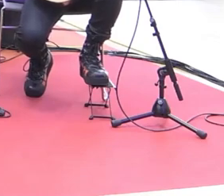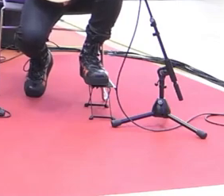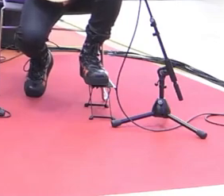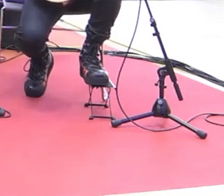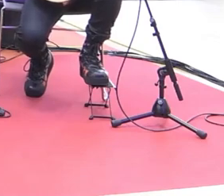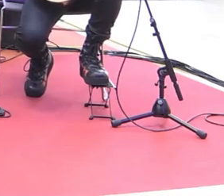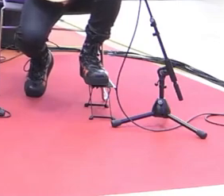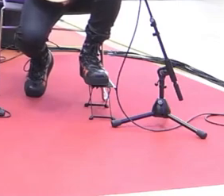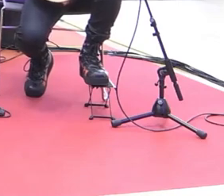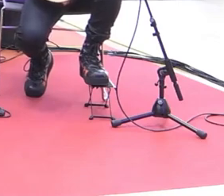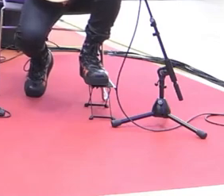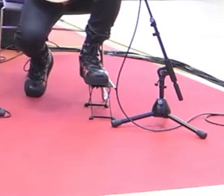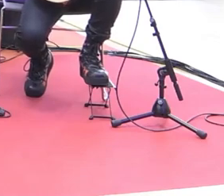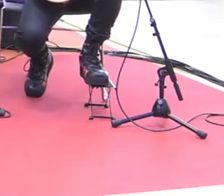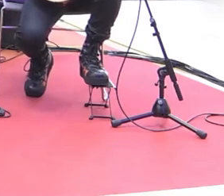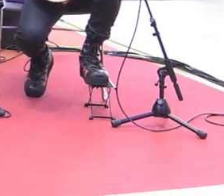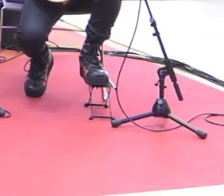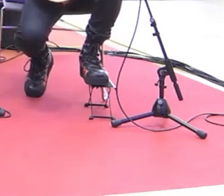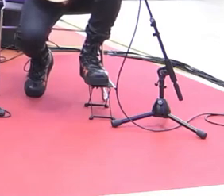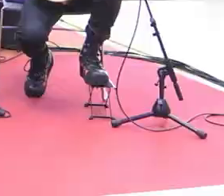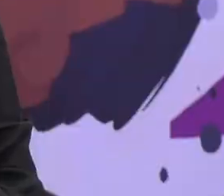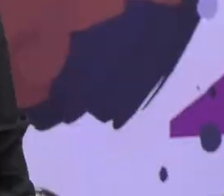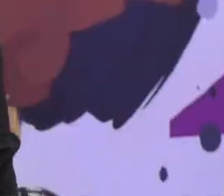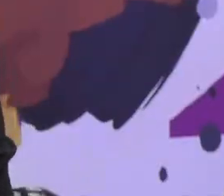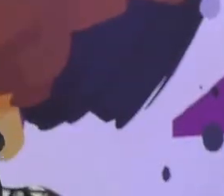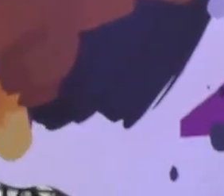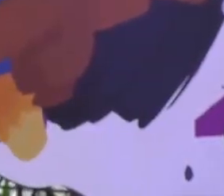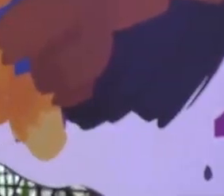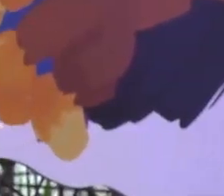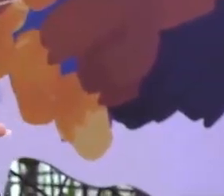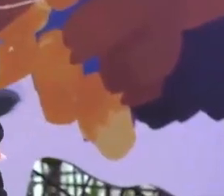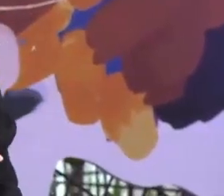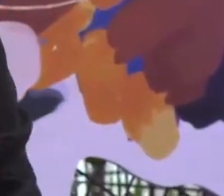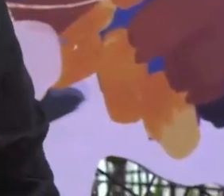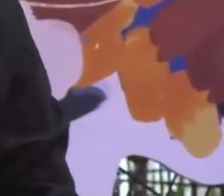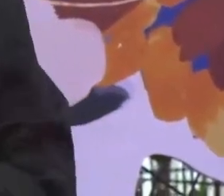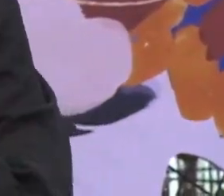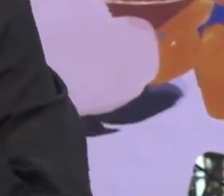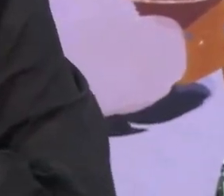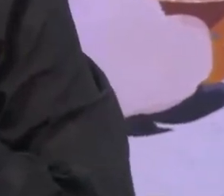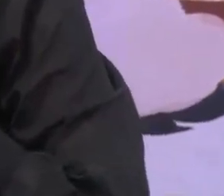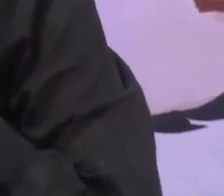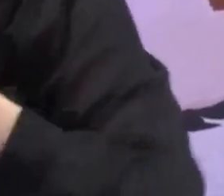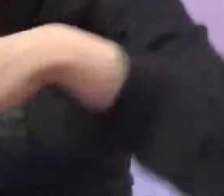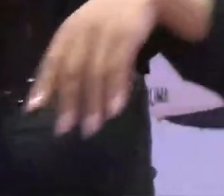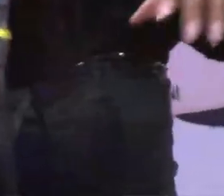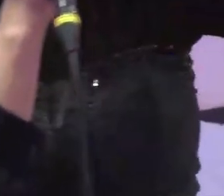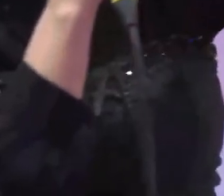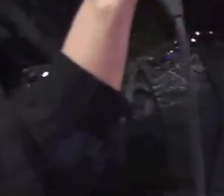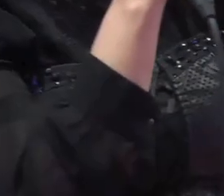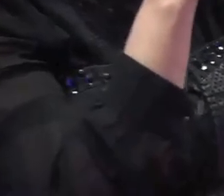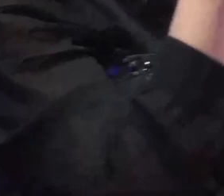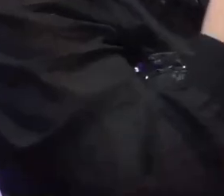ser es un gran día váyase y añadió si tu corazón